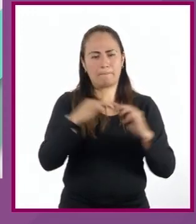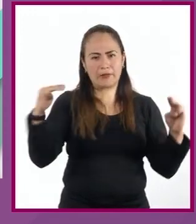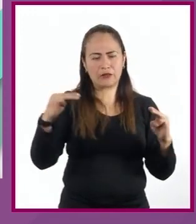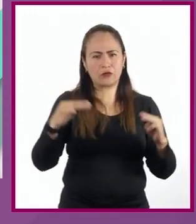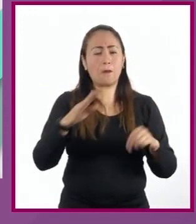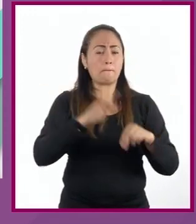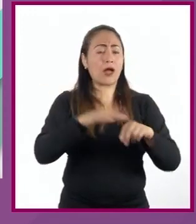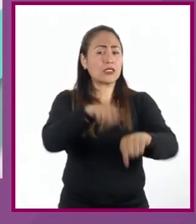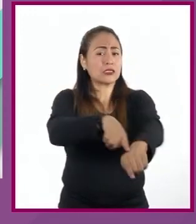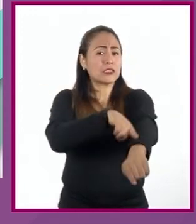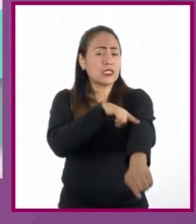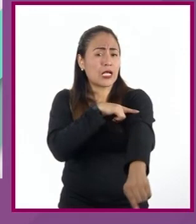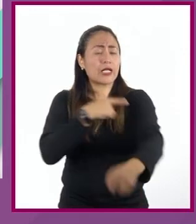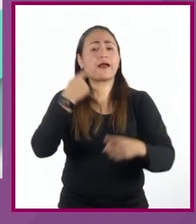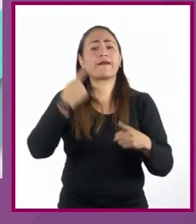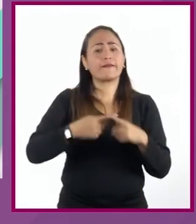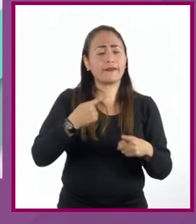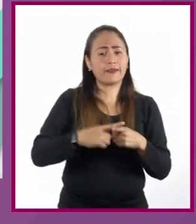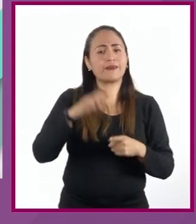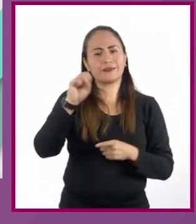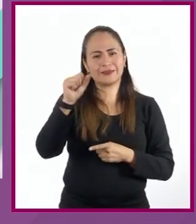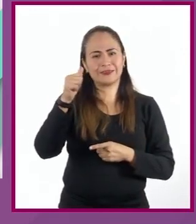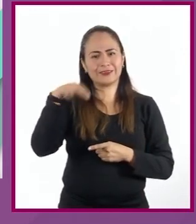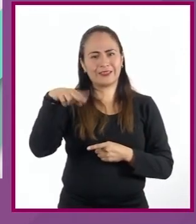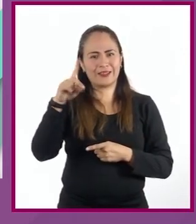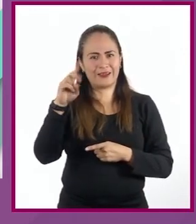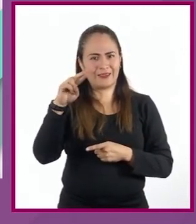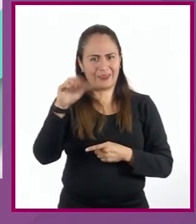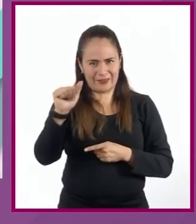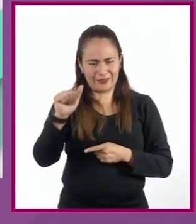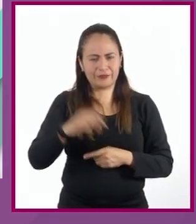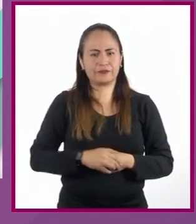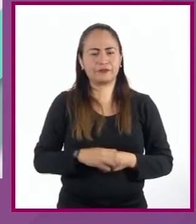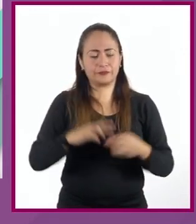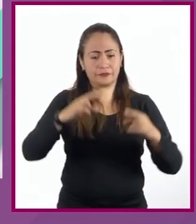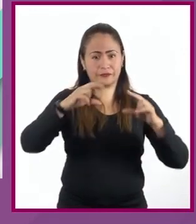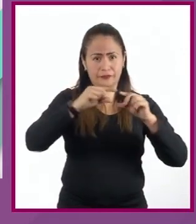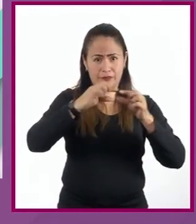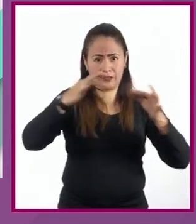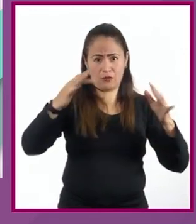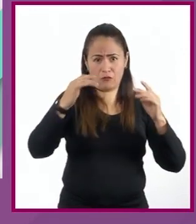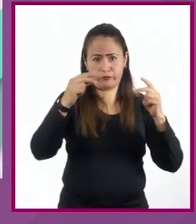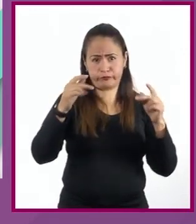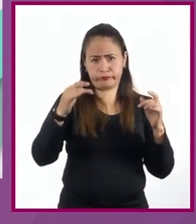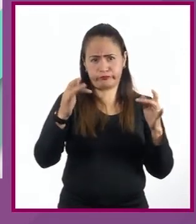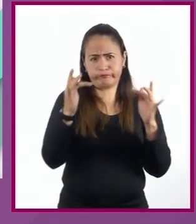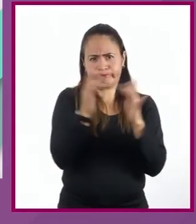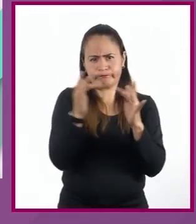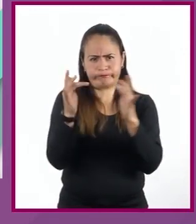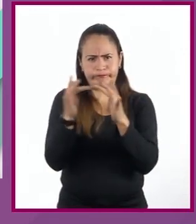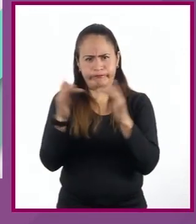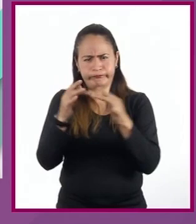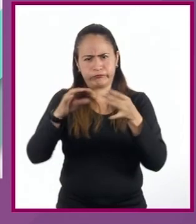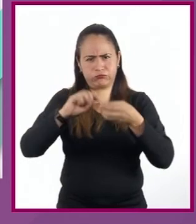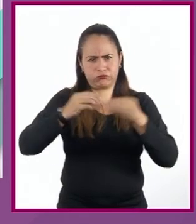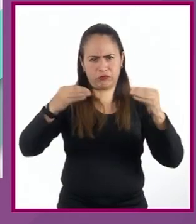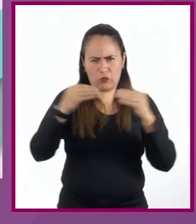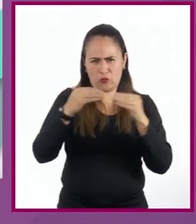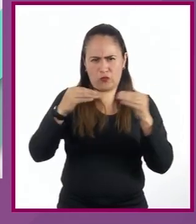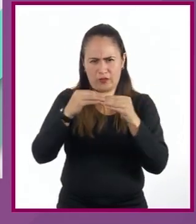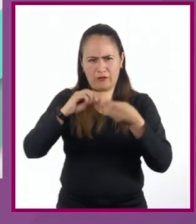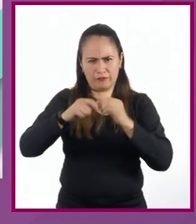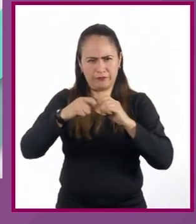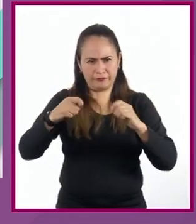longitud es la que compró Sandra. Al unir sus cuerdas, ¿cuál es la longitud total que se obtendría?